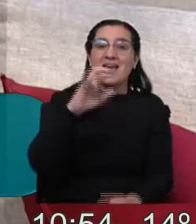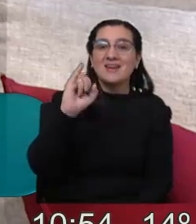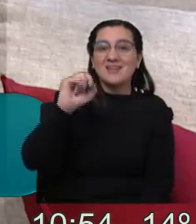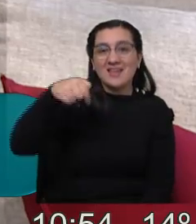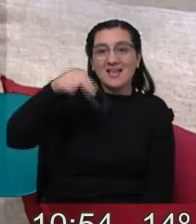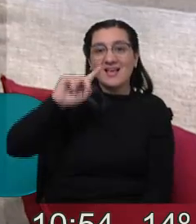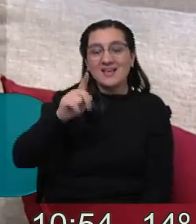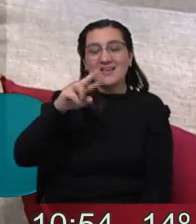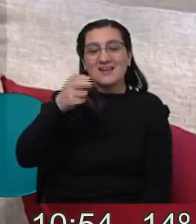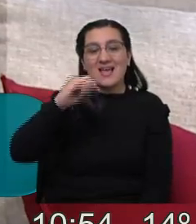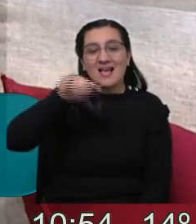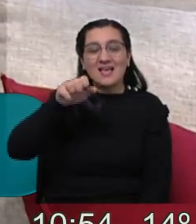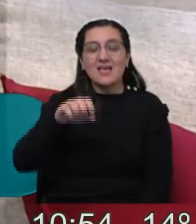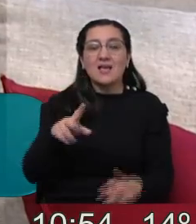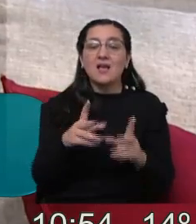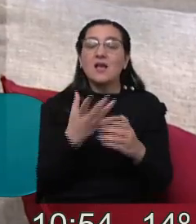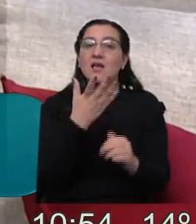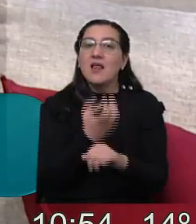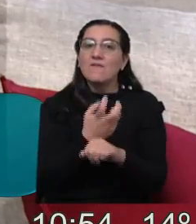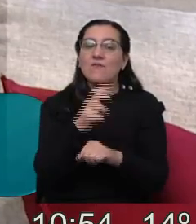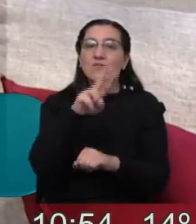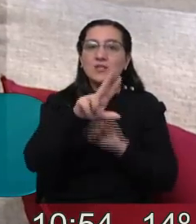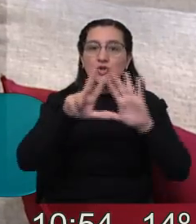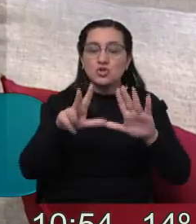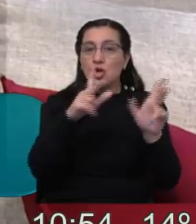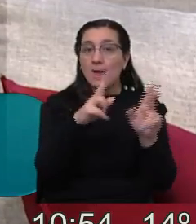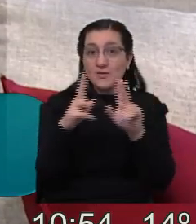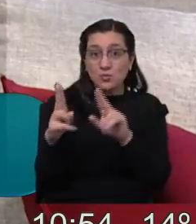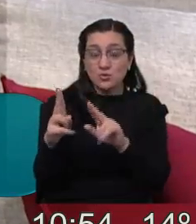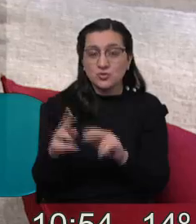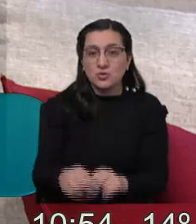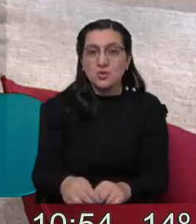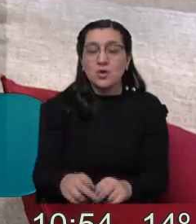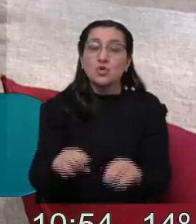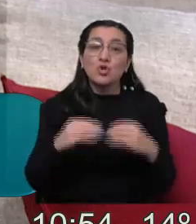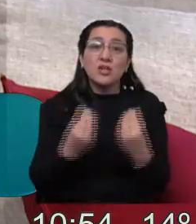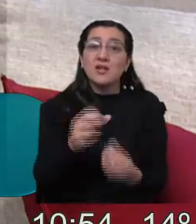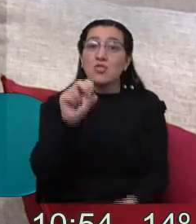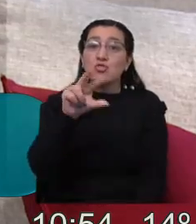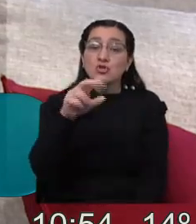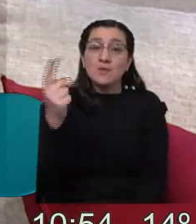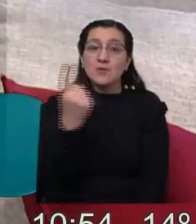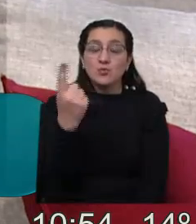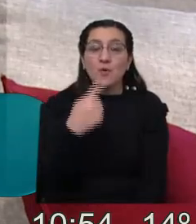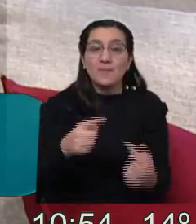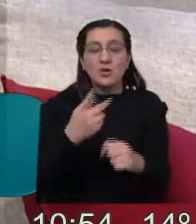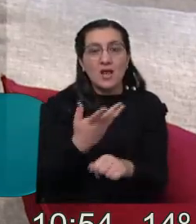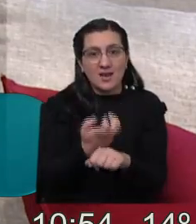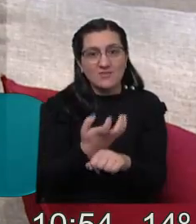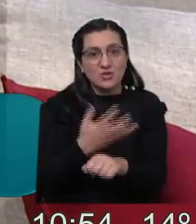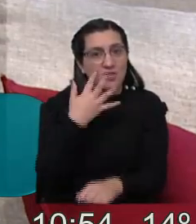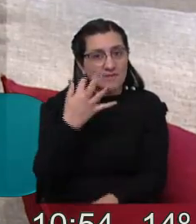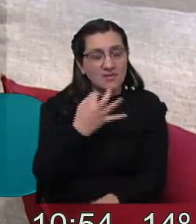2001, grabó unos 28 capítulos y se emitía en forma semanal. Duraba 12 minutos, pero los rodajes se hacían de verdad